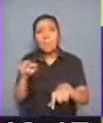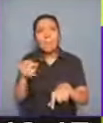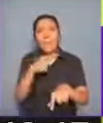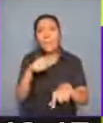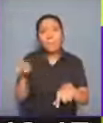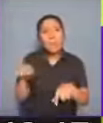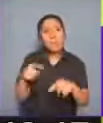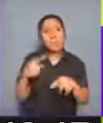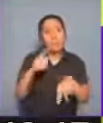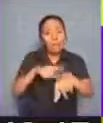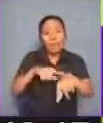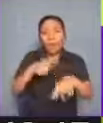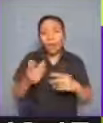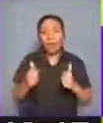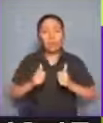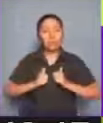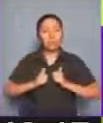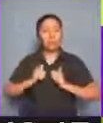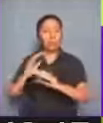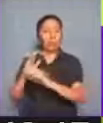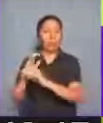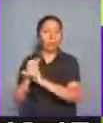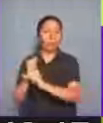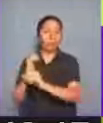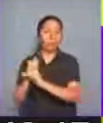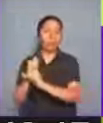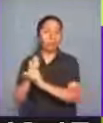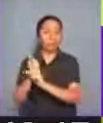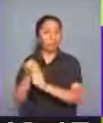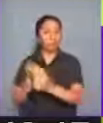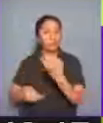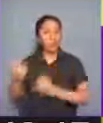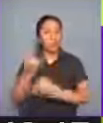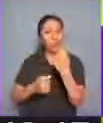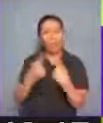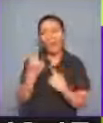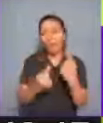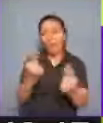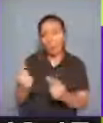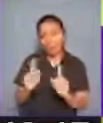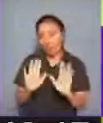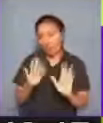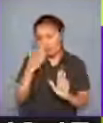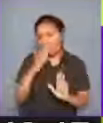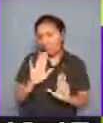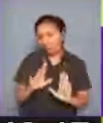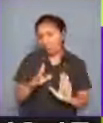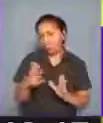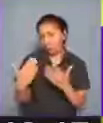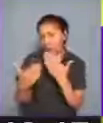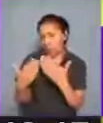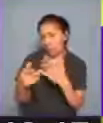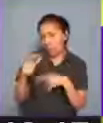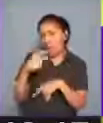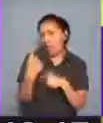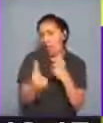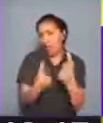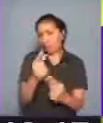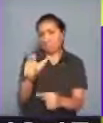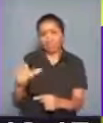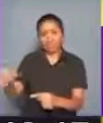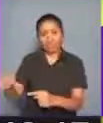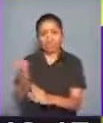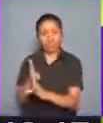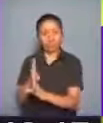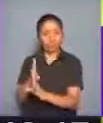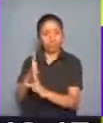el colectivo lo que sí nos comentaban algunos que ya en un rato vamos a tratar de charlar también con algunas personas que se encuentran haciendo